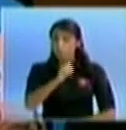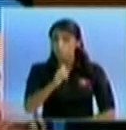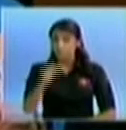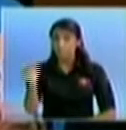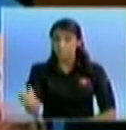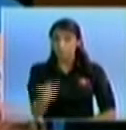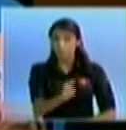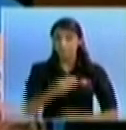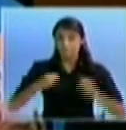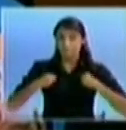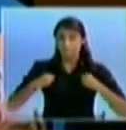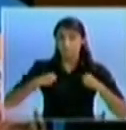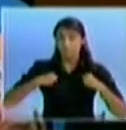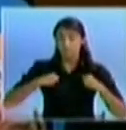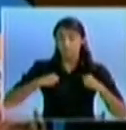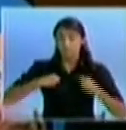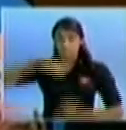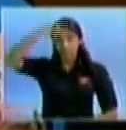del municipio Palavecino,